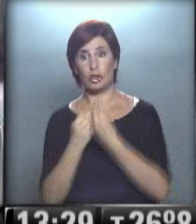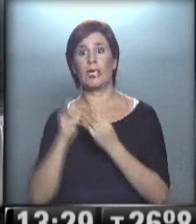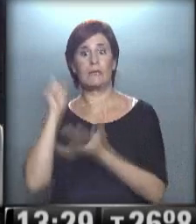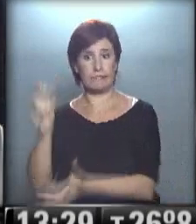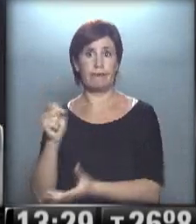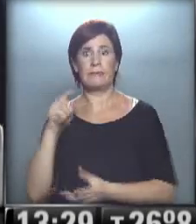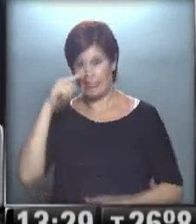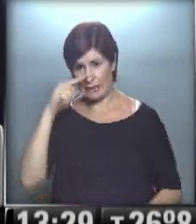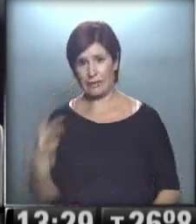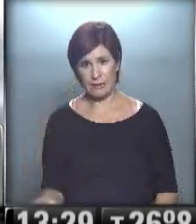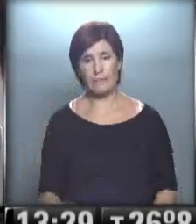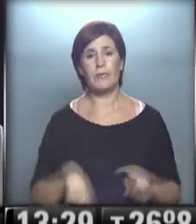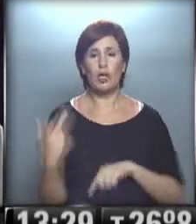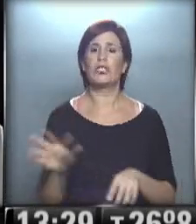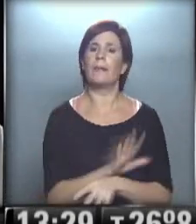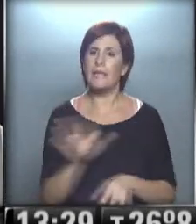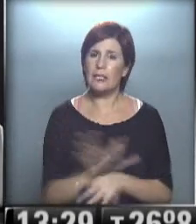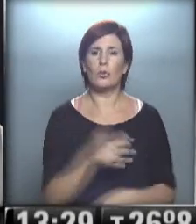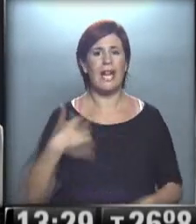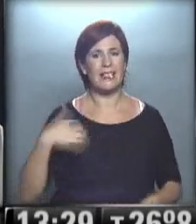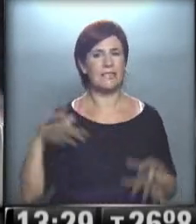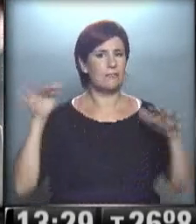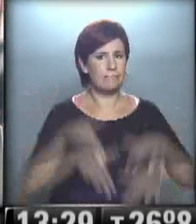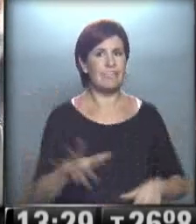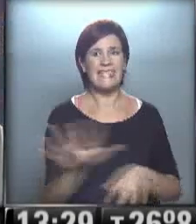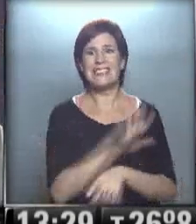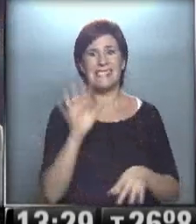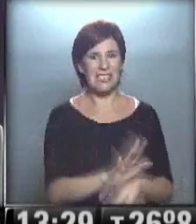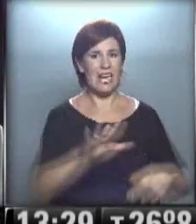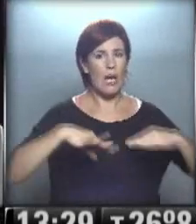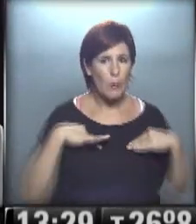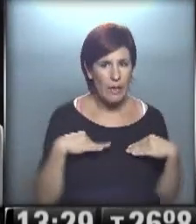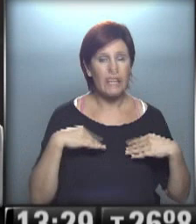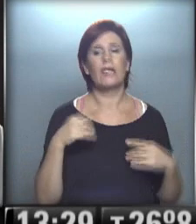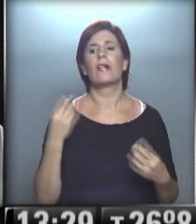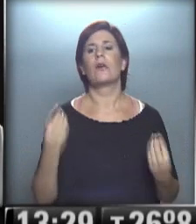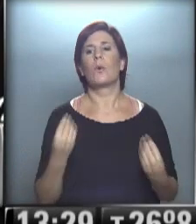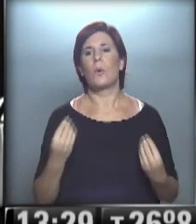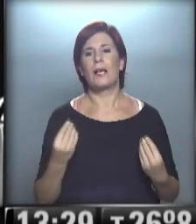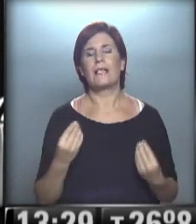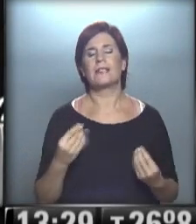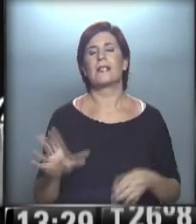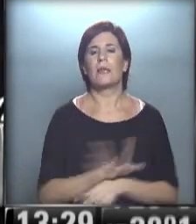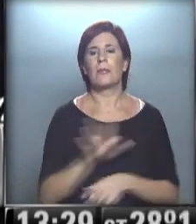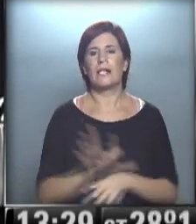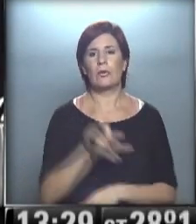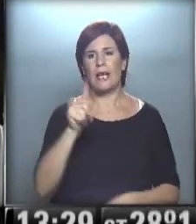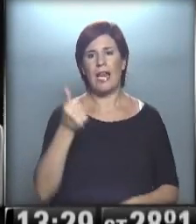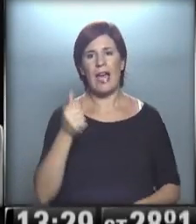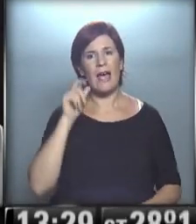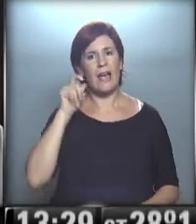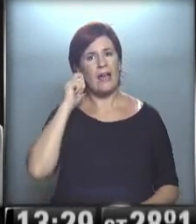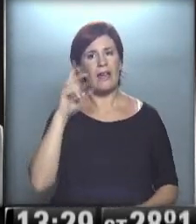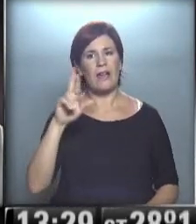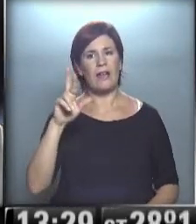Y hay que decir que otra de las elegidas por los argentinos, que también marcó un crecimiento en este fin de semana largo, fue por supuesto la película La Grande Bellezza,